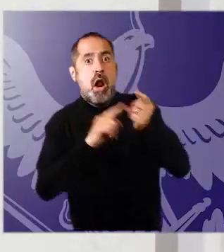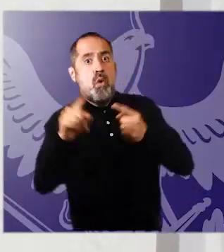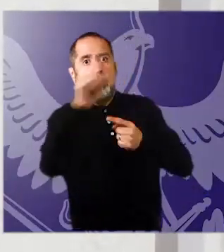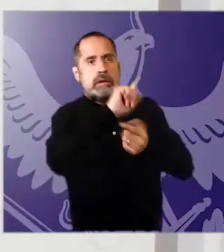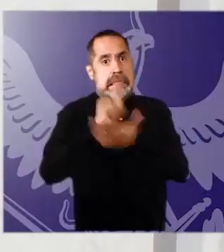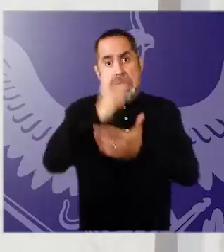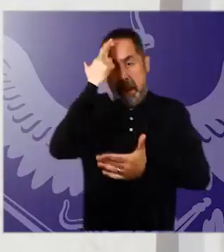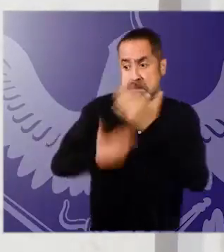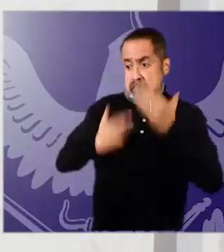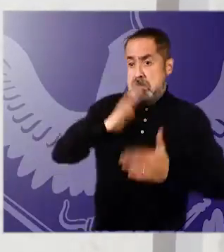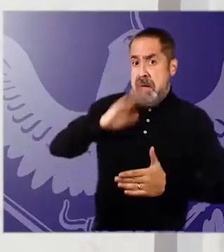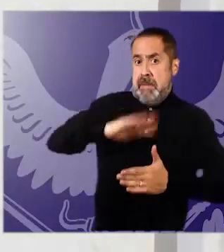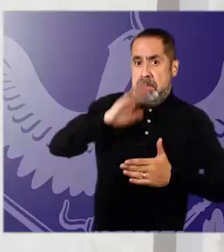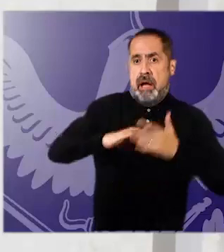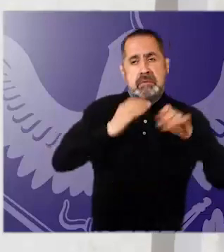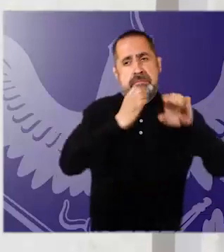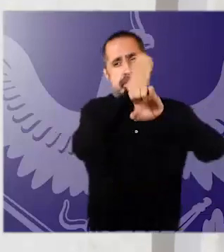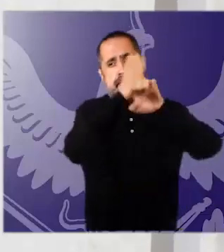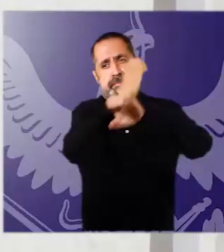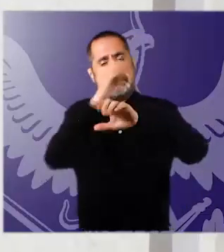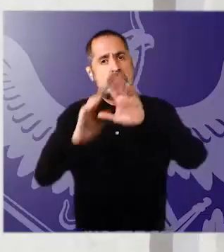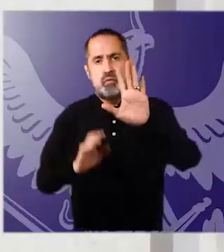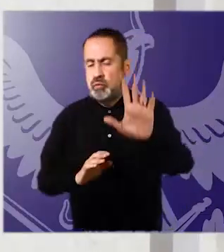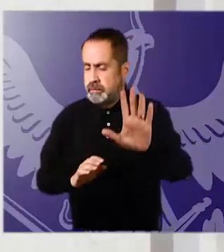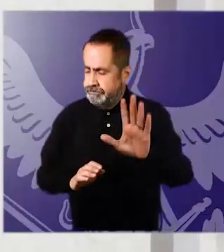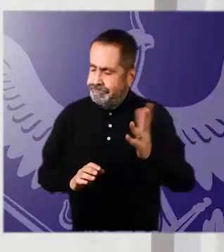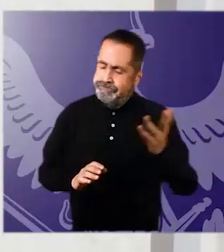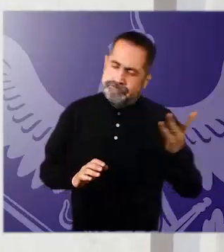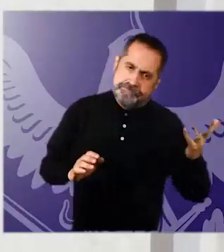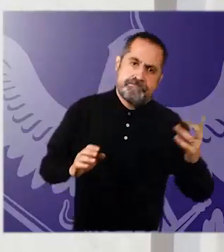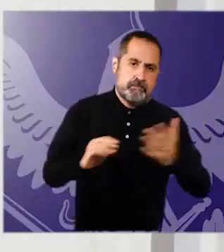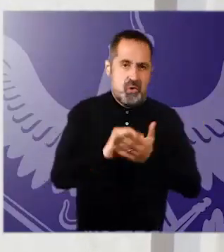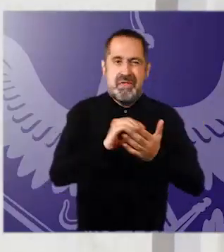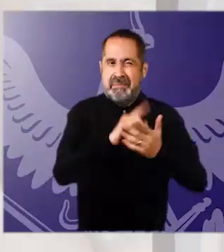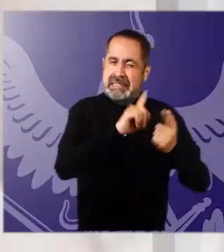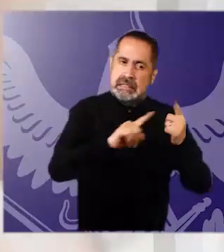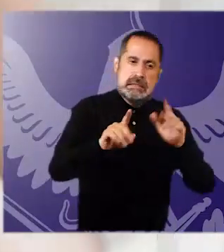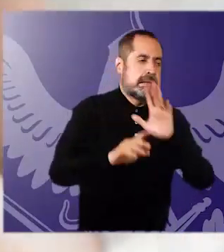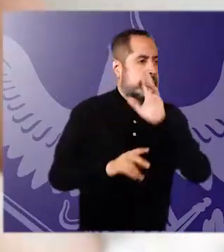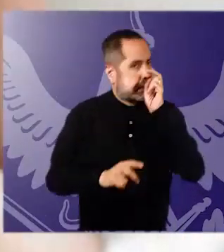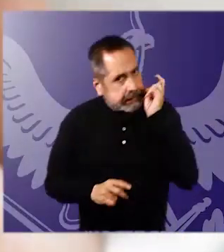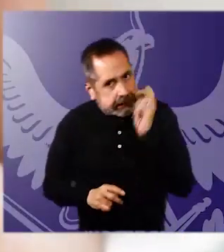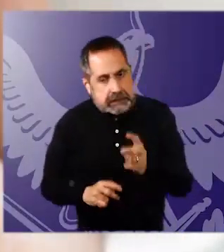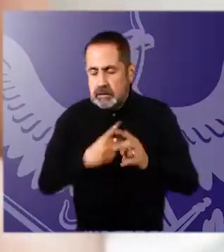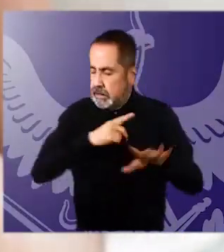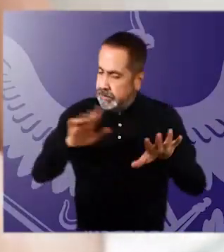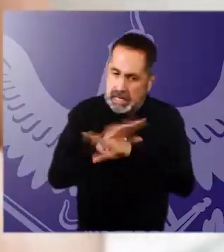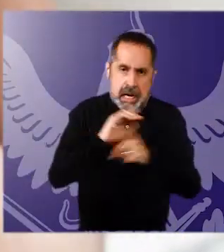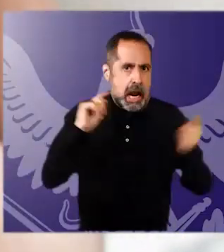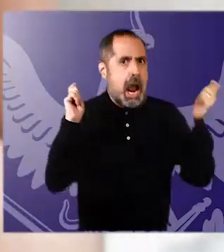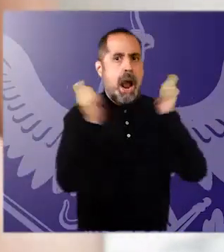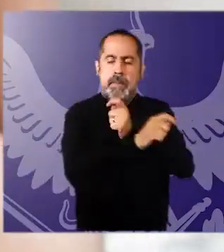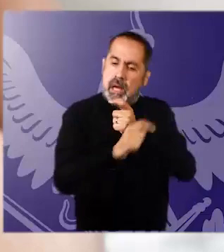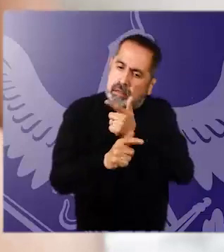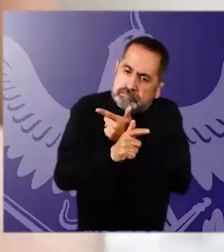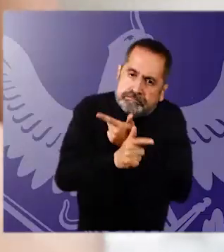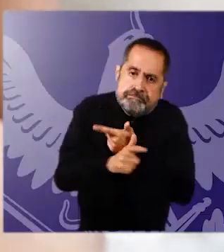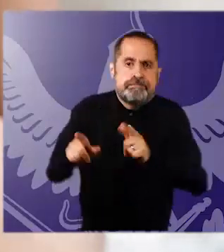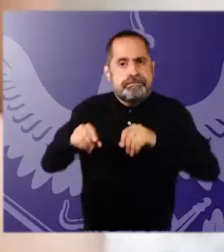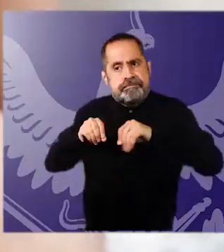un delito en la mayoría de las entidades federativas. Esta situación debe